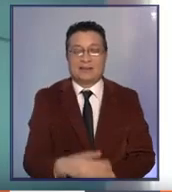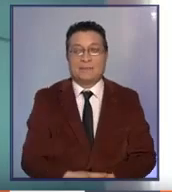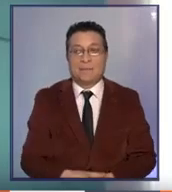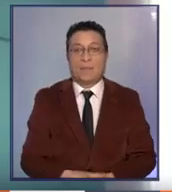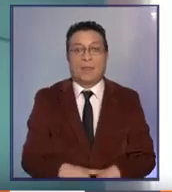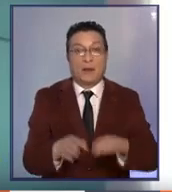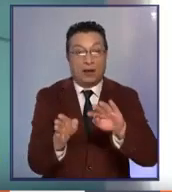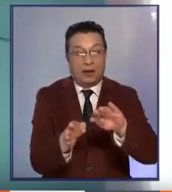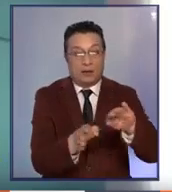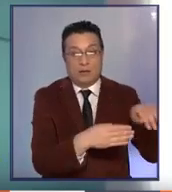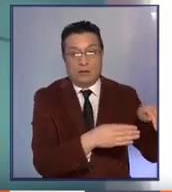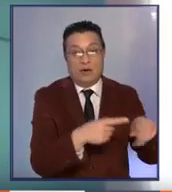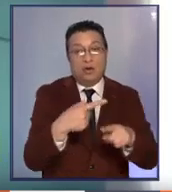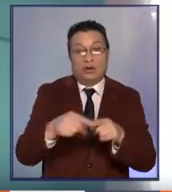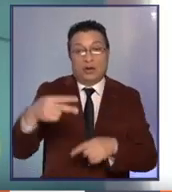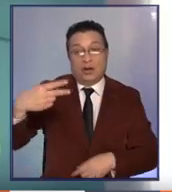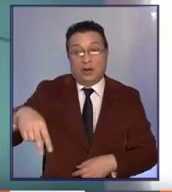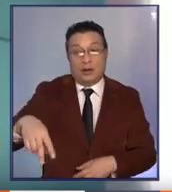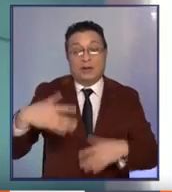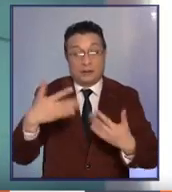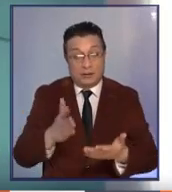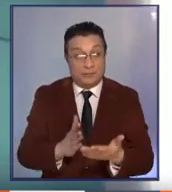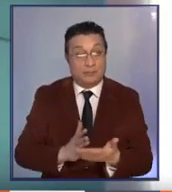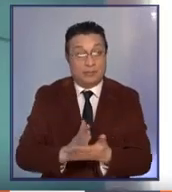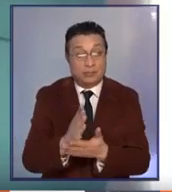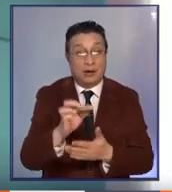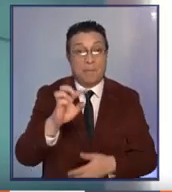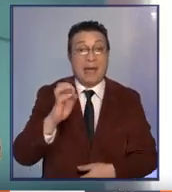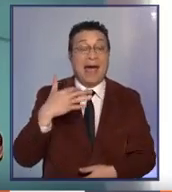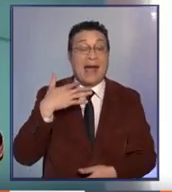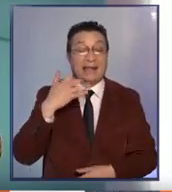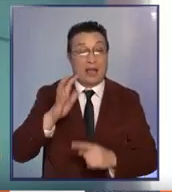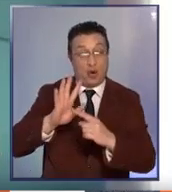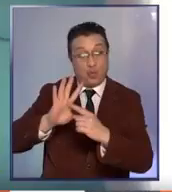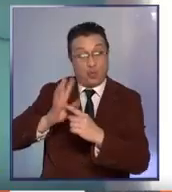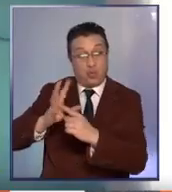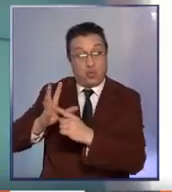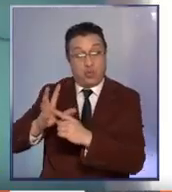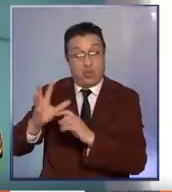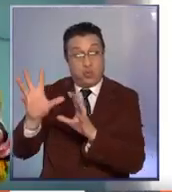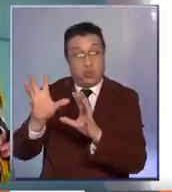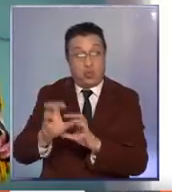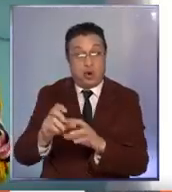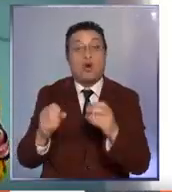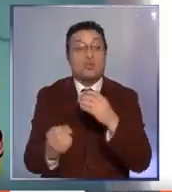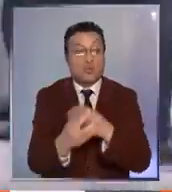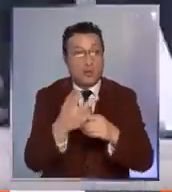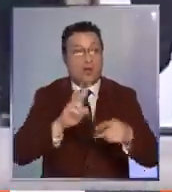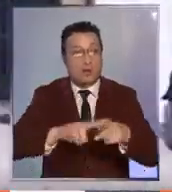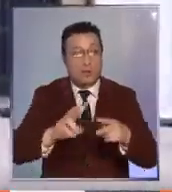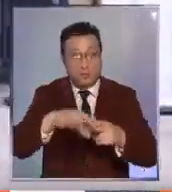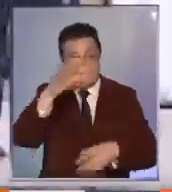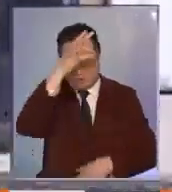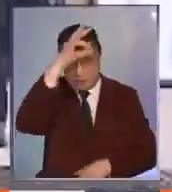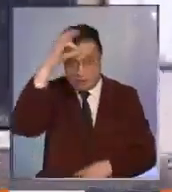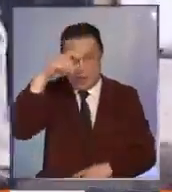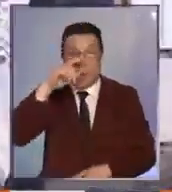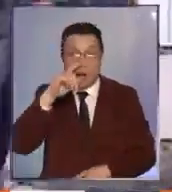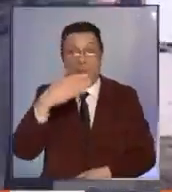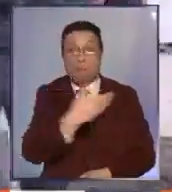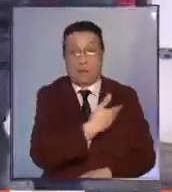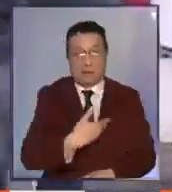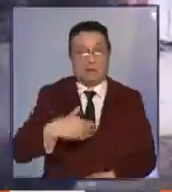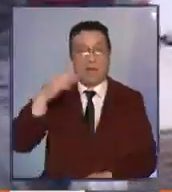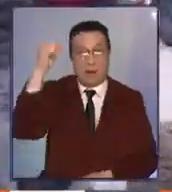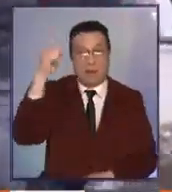Vamos con otras noticias. Desde la inauguración de un nuevo parque eólico y en la promesa de nuevas obras en la Araucanía, el presidente Sebastián